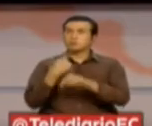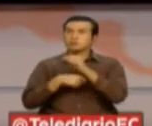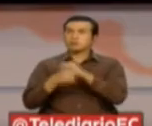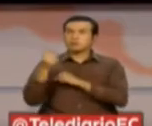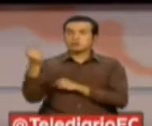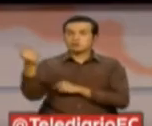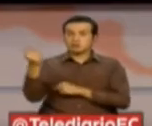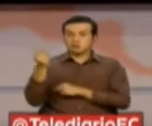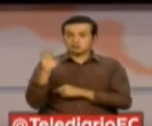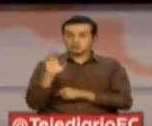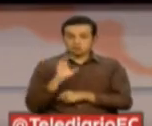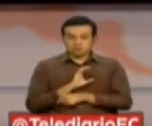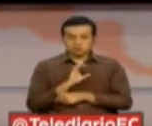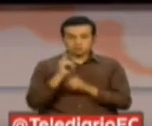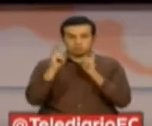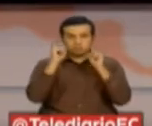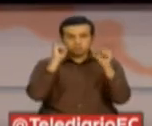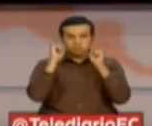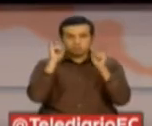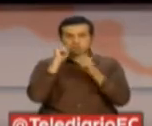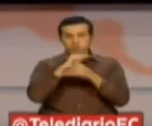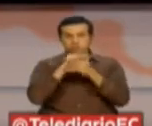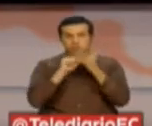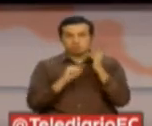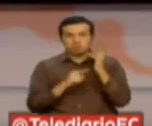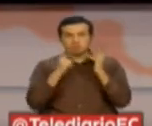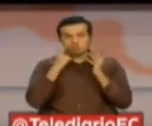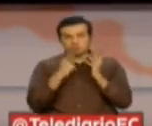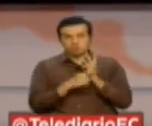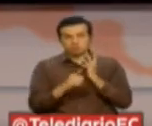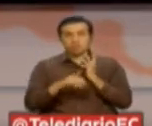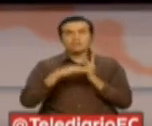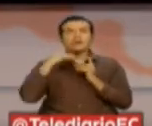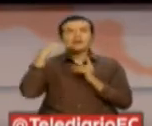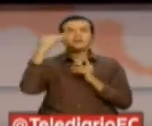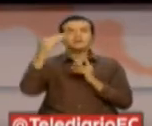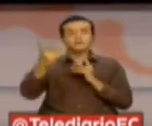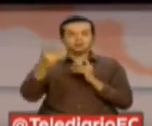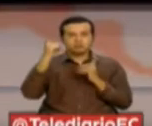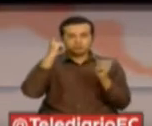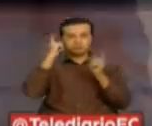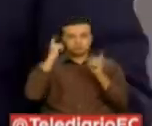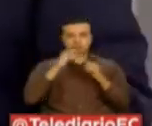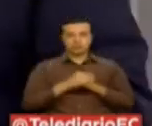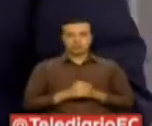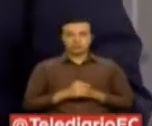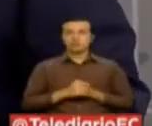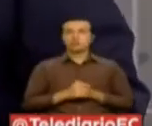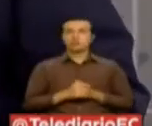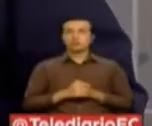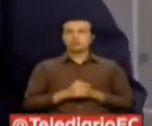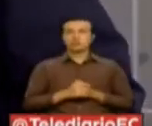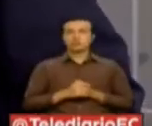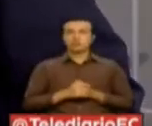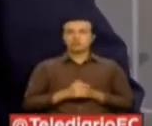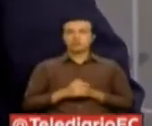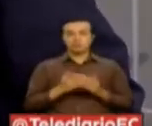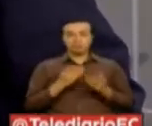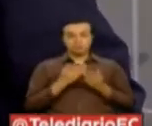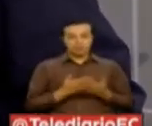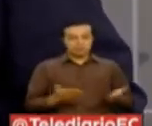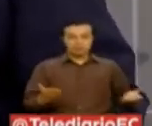entrada de divisas es un control que debería ser de manera posterior debería ser se dice que a la señora de la mercadería